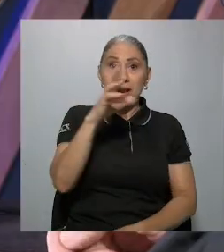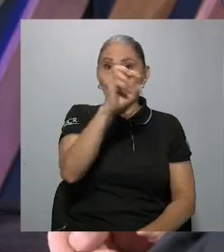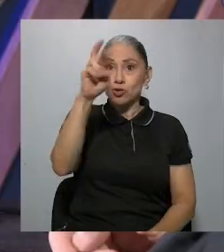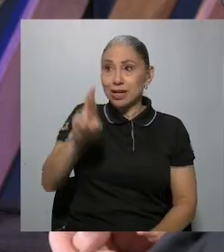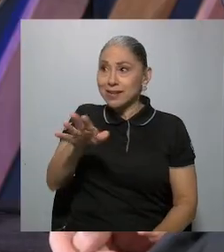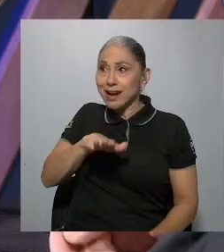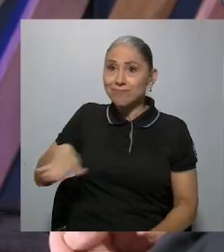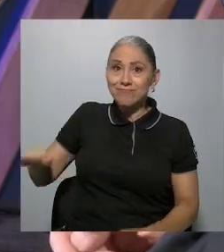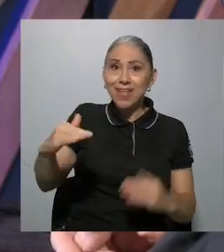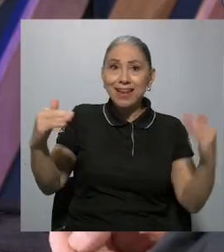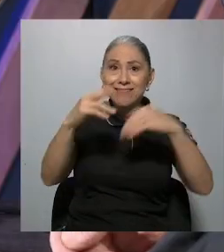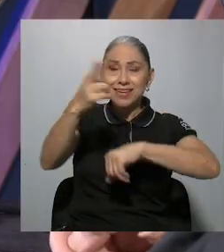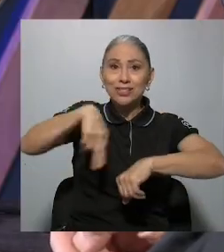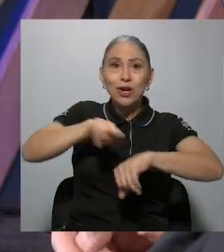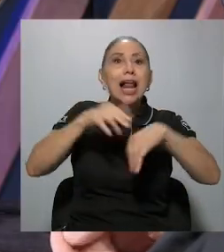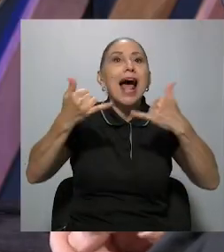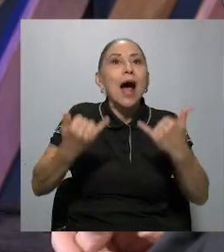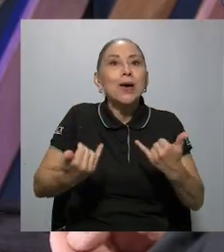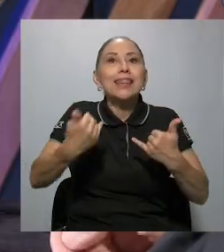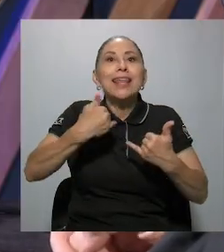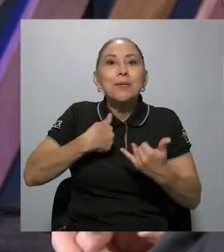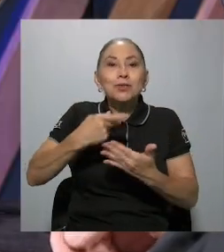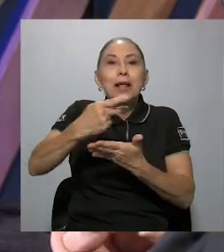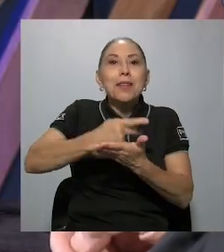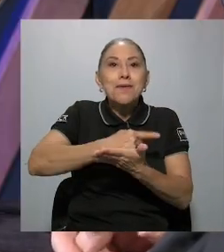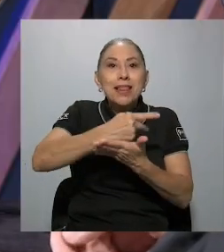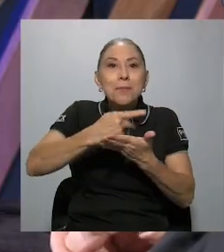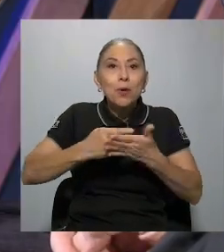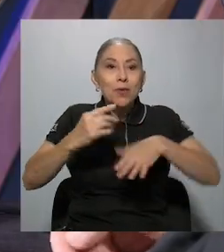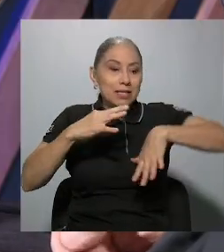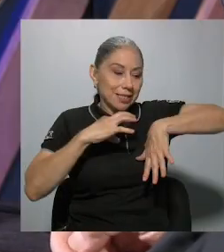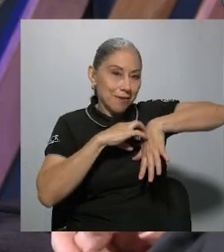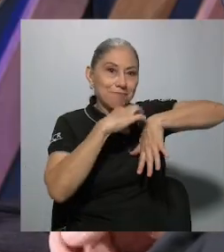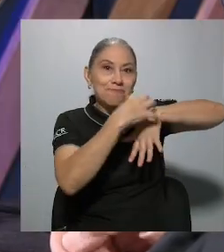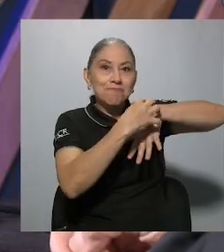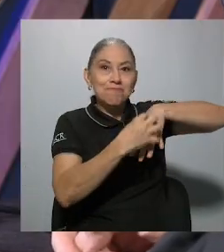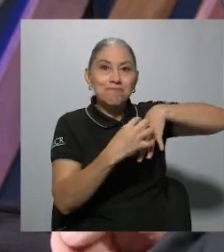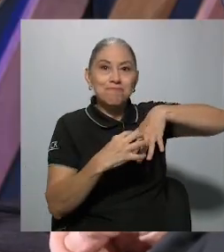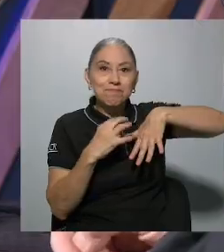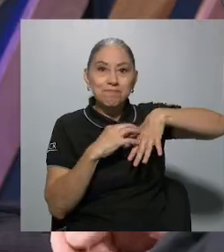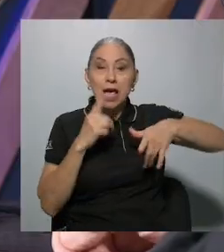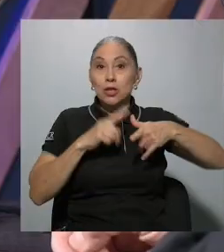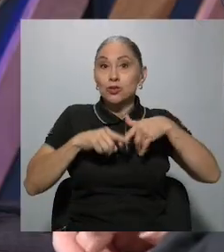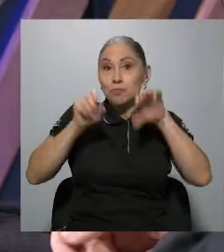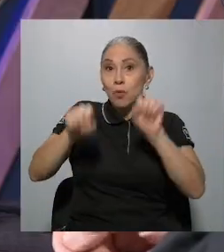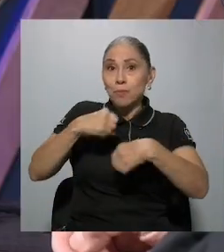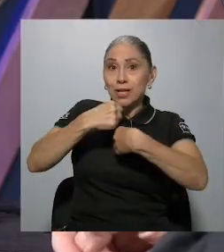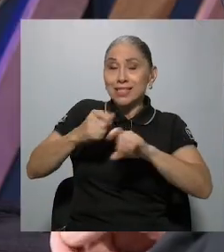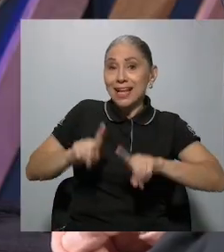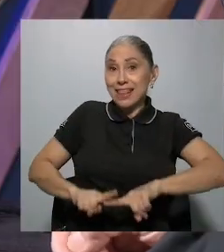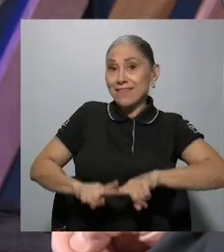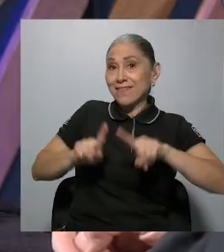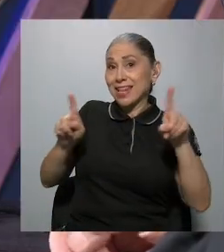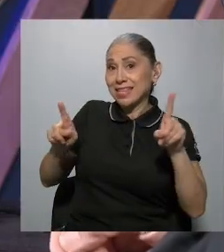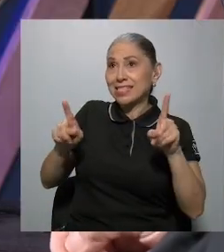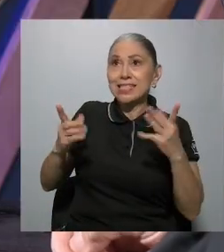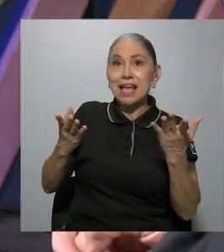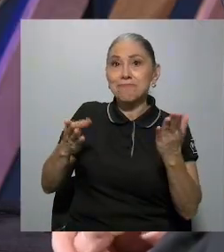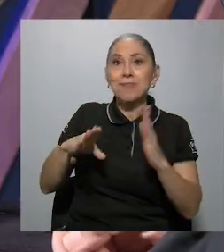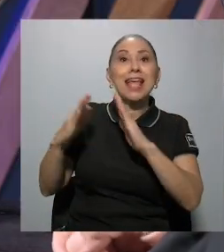mortalidad, antes solo teníamos para Costa Rica, a nivel nacional, ahora las tenemos a nivel de provincia. Entonces